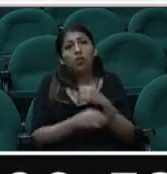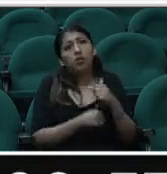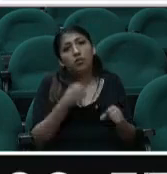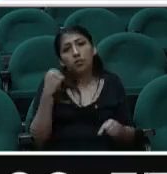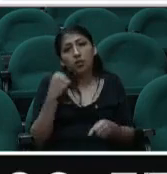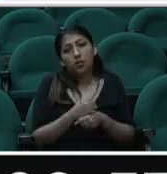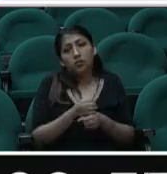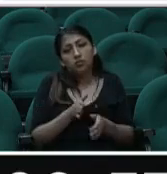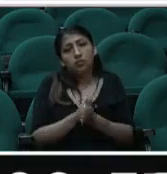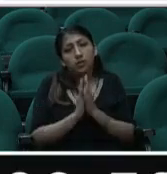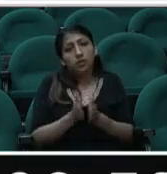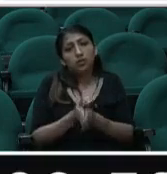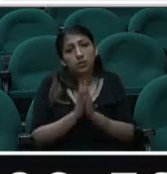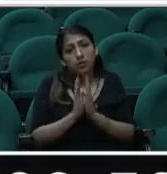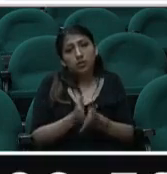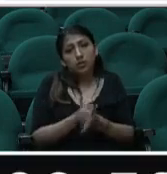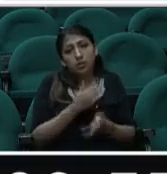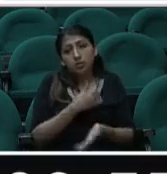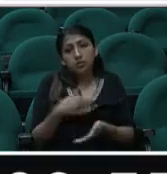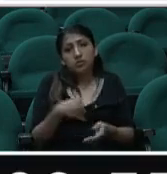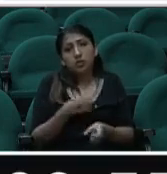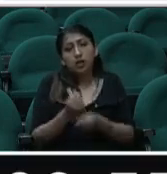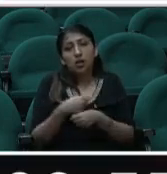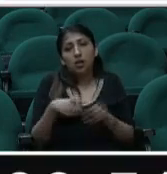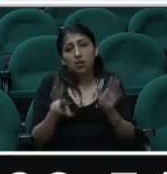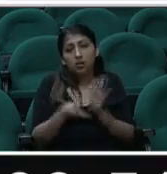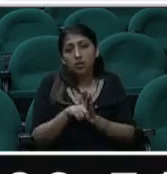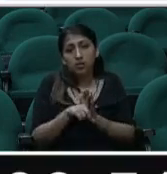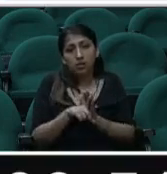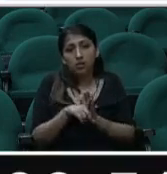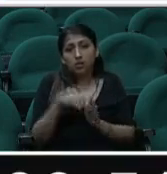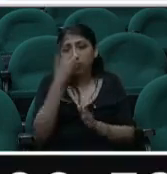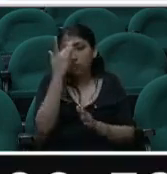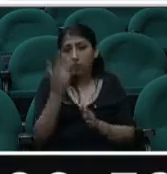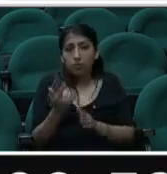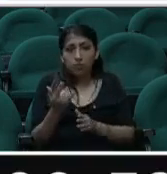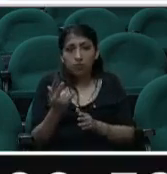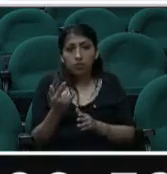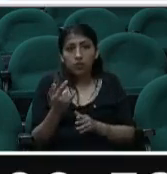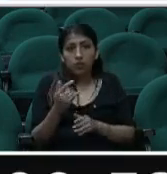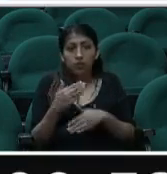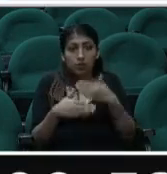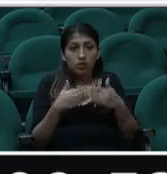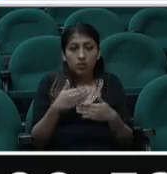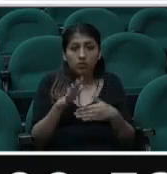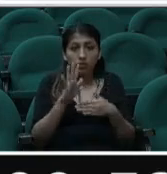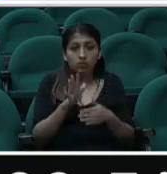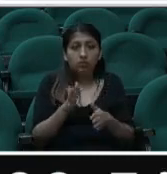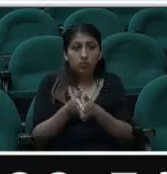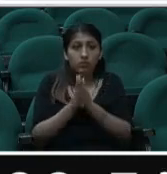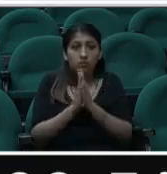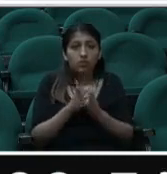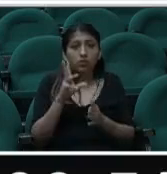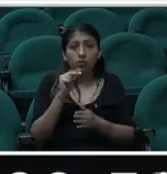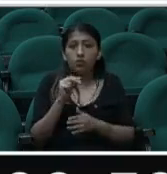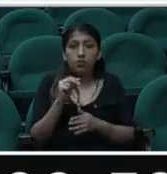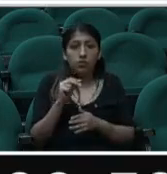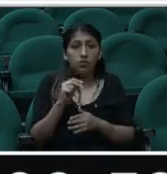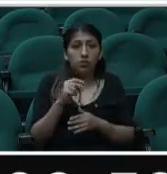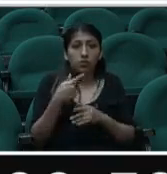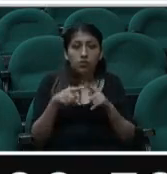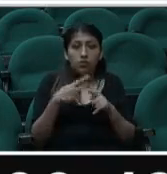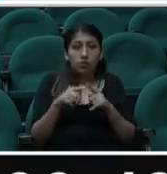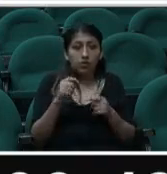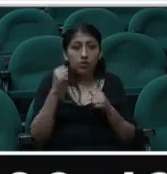años exigiéndole al presidente que haga un reglamento porque a través de esa existencia no existe ningún